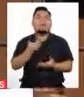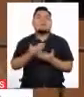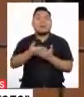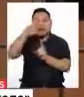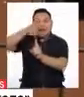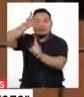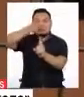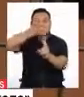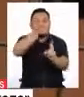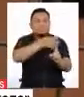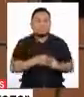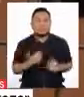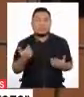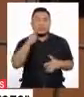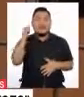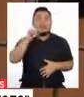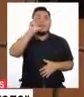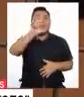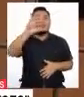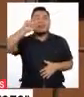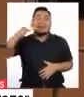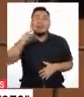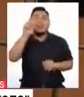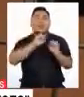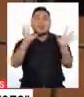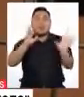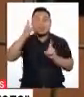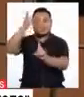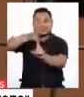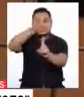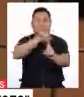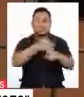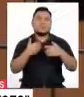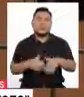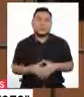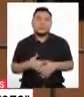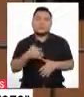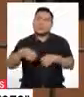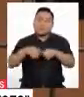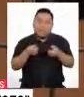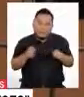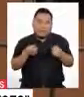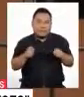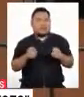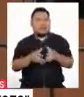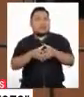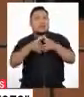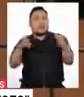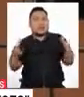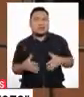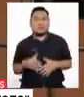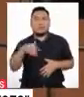de anteayer se han hecho 33 mil pruebas en un solo día. Estamos haciendo un esfuerzo grande de